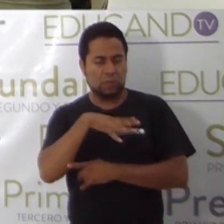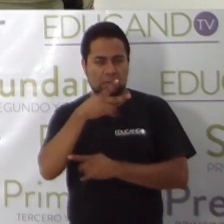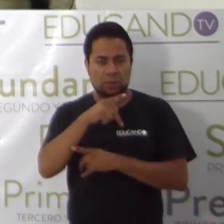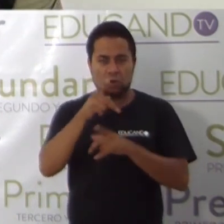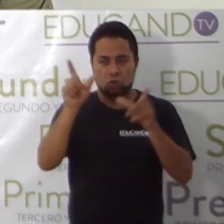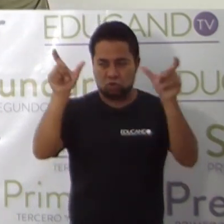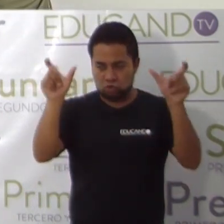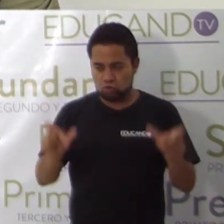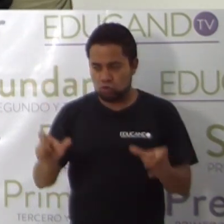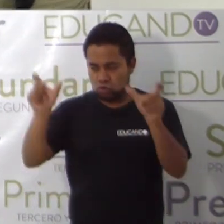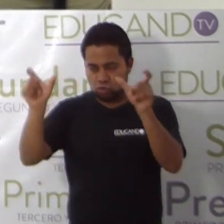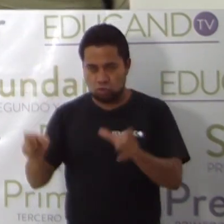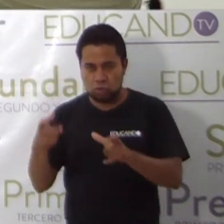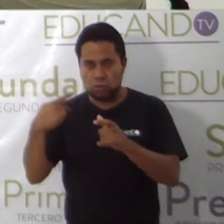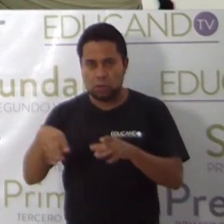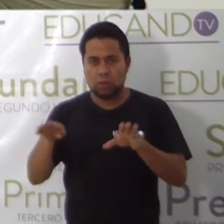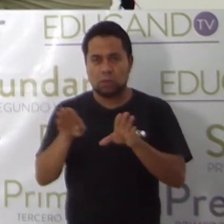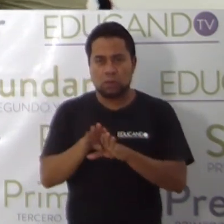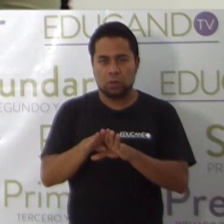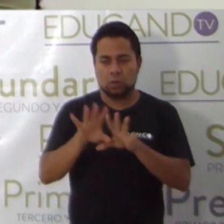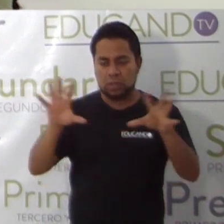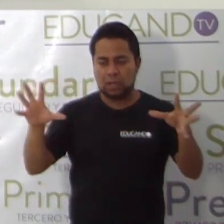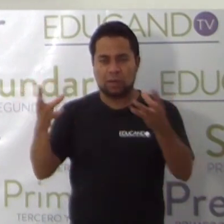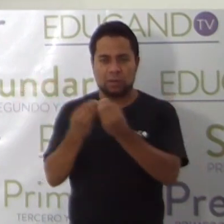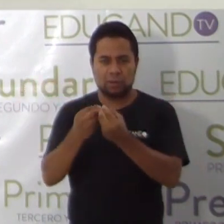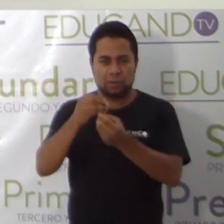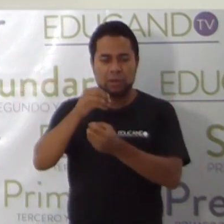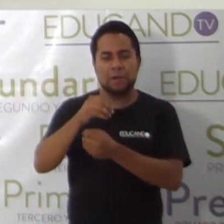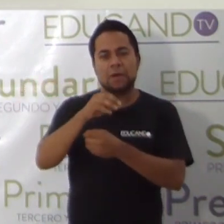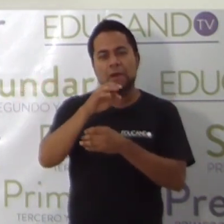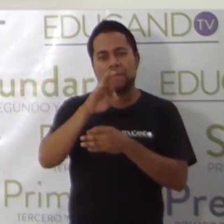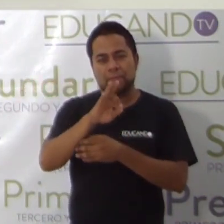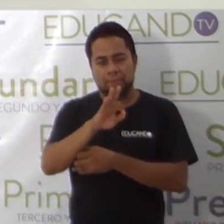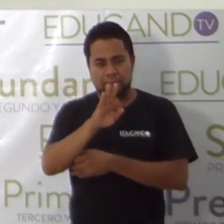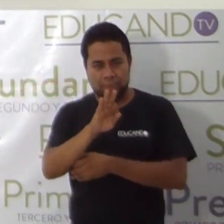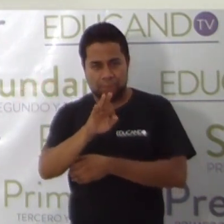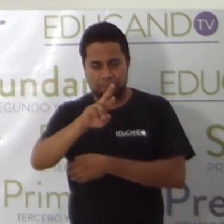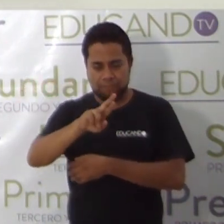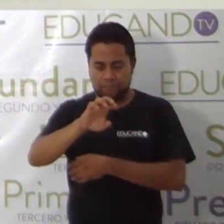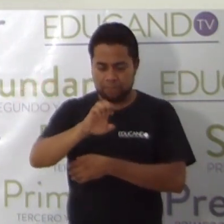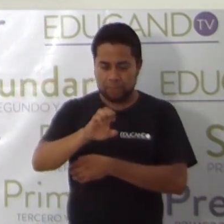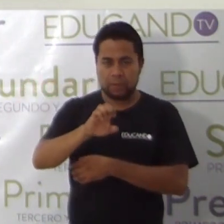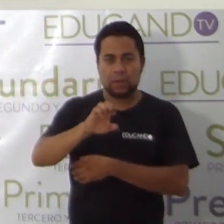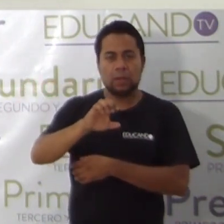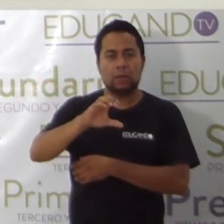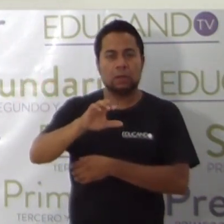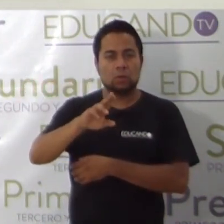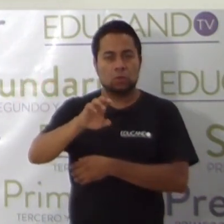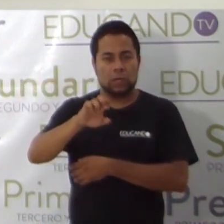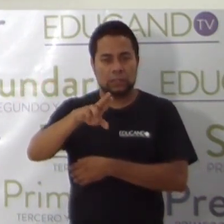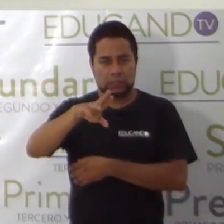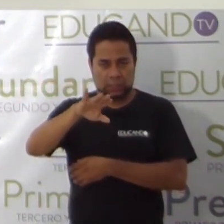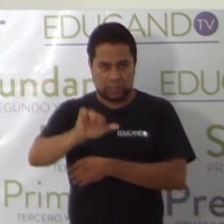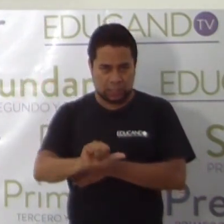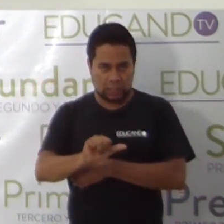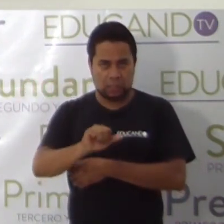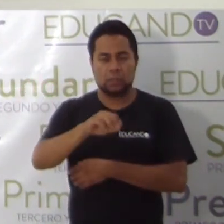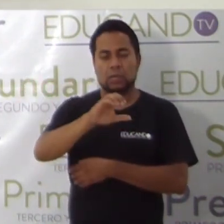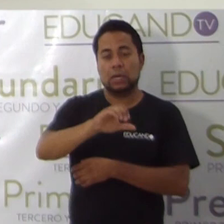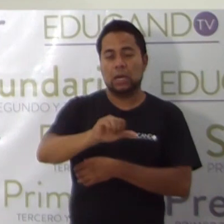tablas, pero con su frecuencia acumulada. Es decir, vamos a ver primero